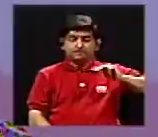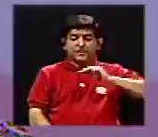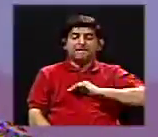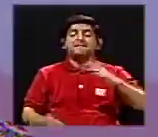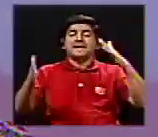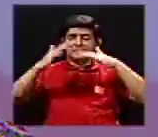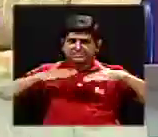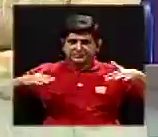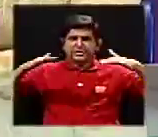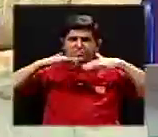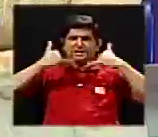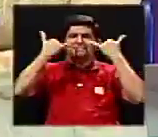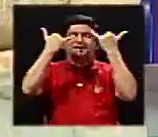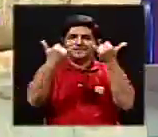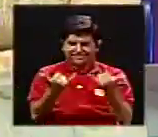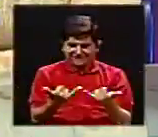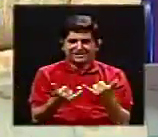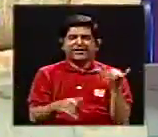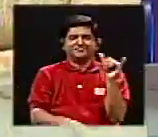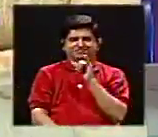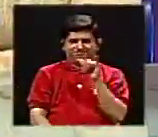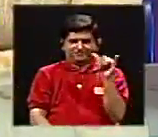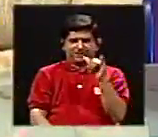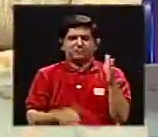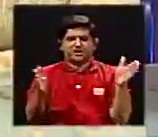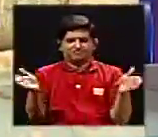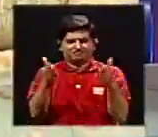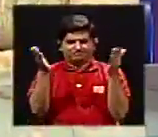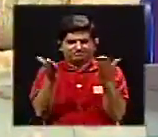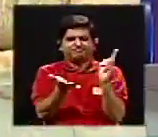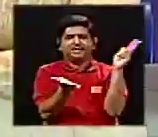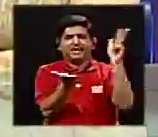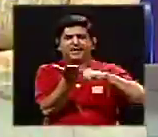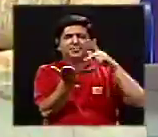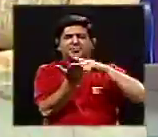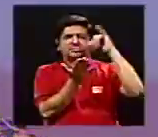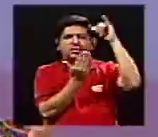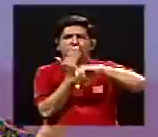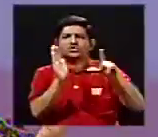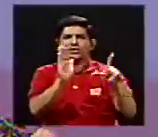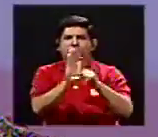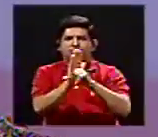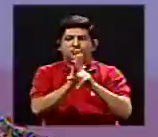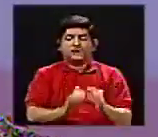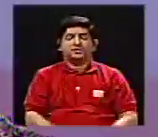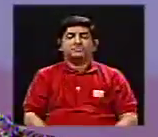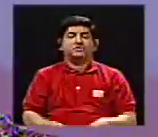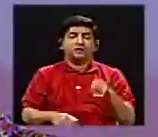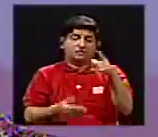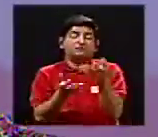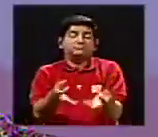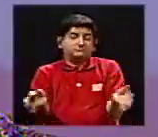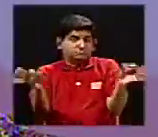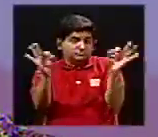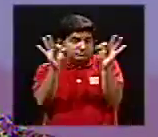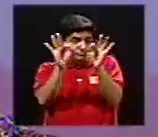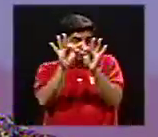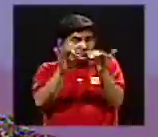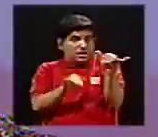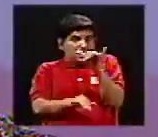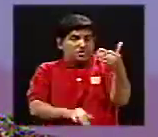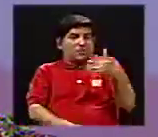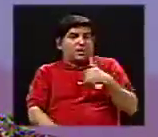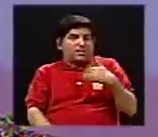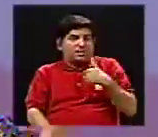de Ambiente está también promoviendo la aprobación de este proyecto de ley, lo cual también es muy importante.